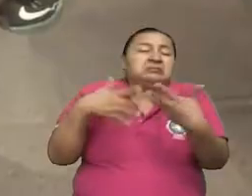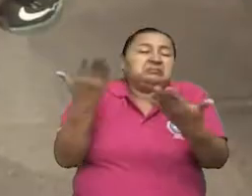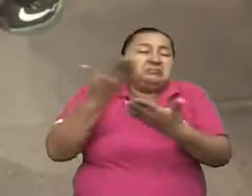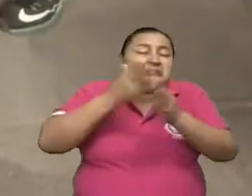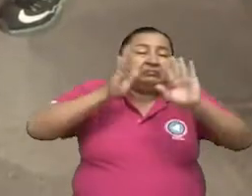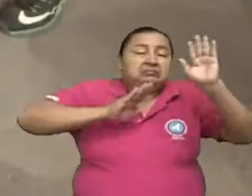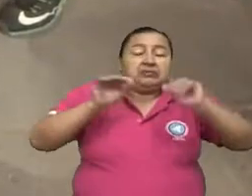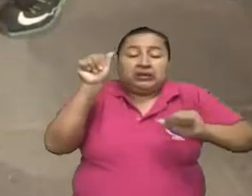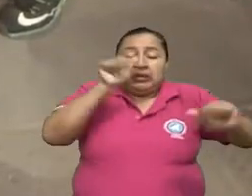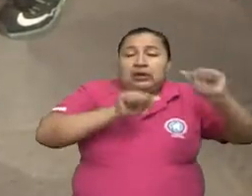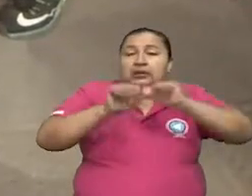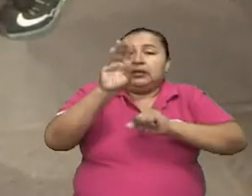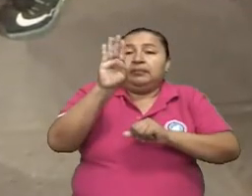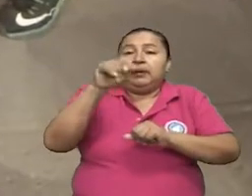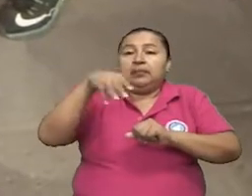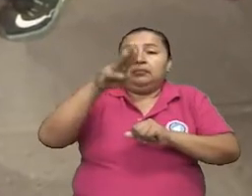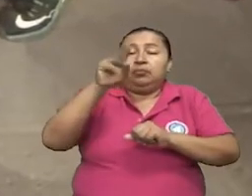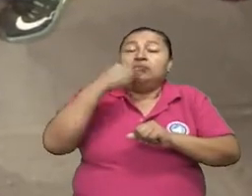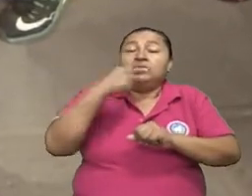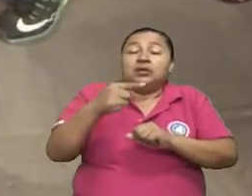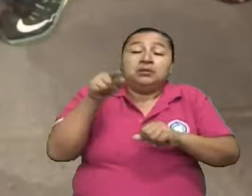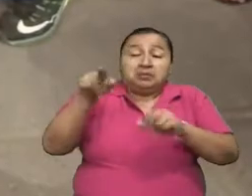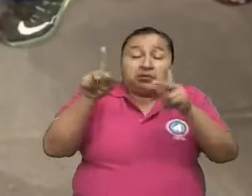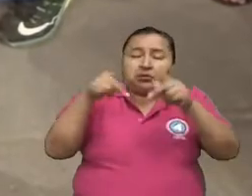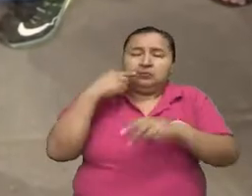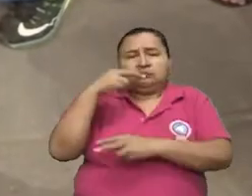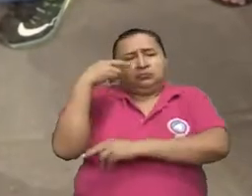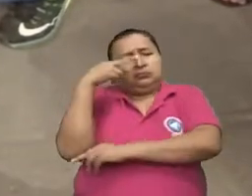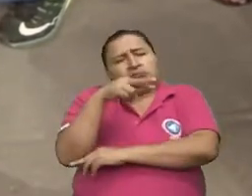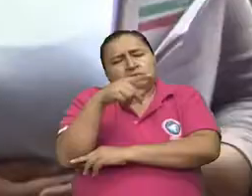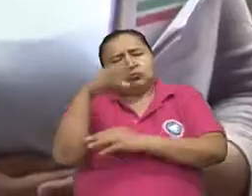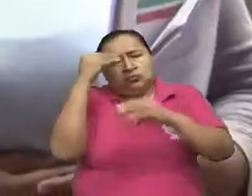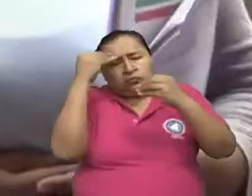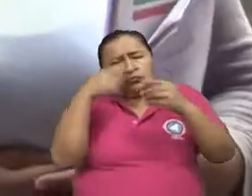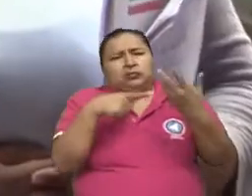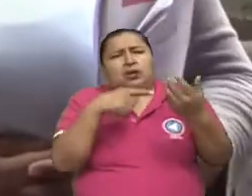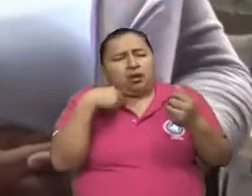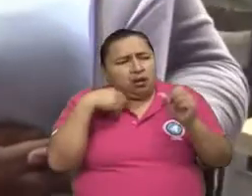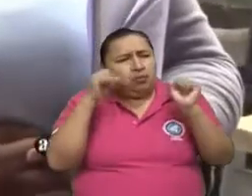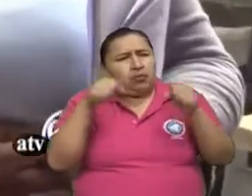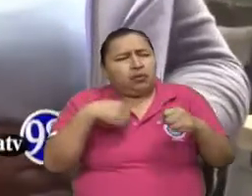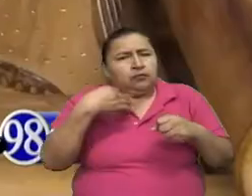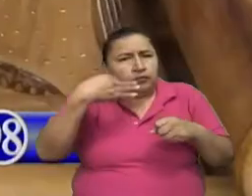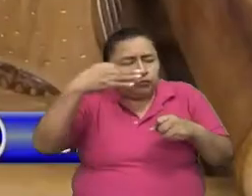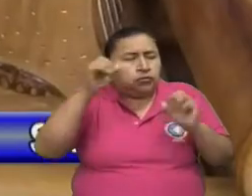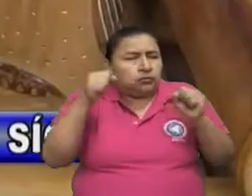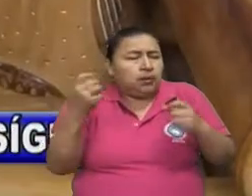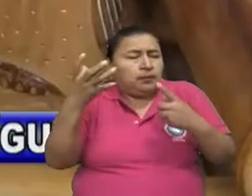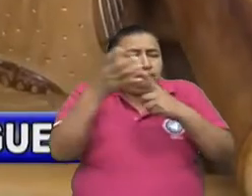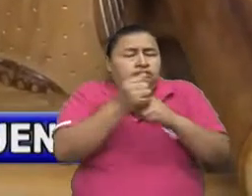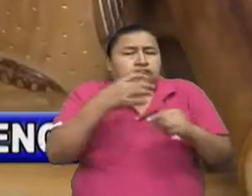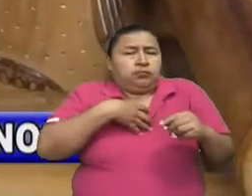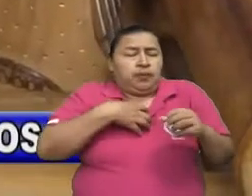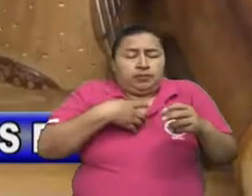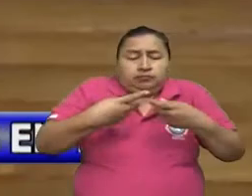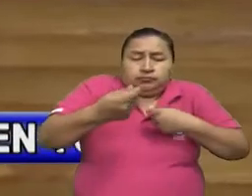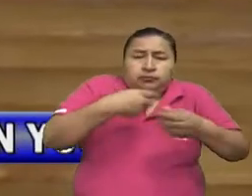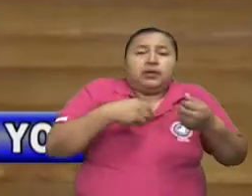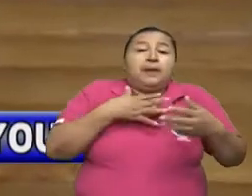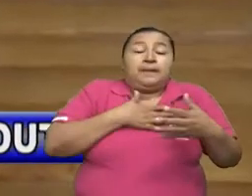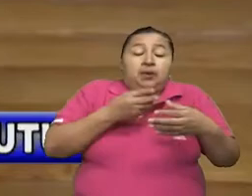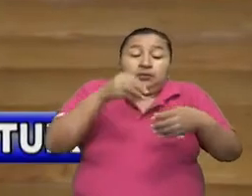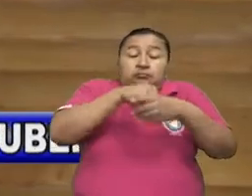bambú. Esta joven entusiasta ve en estos cursos la oportunidad de tener su propio negocio y mejorar sus